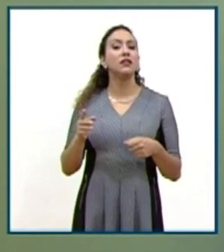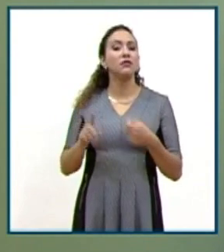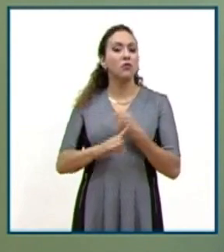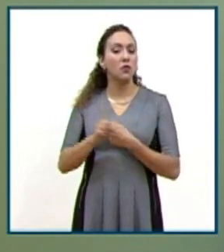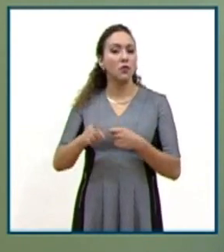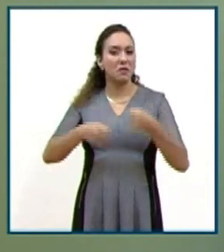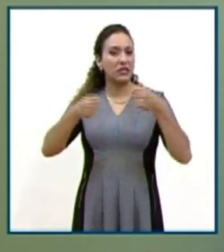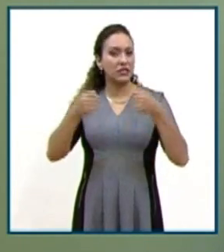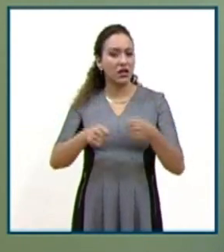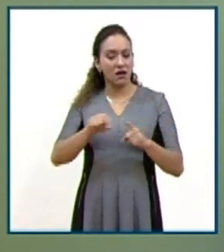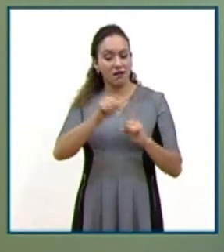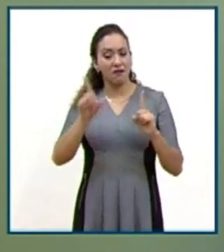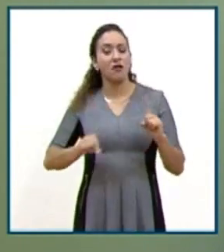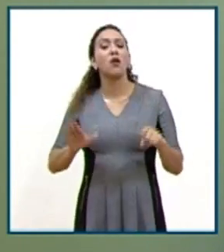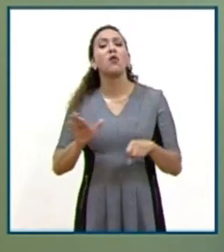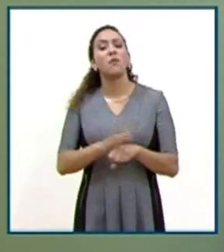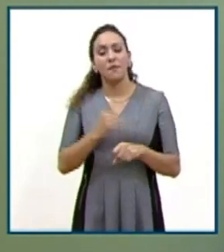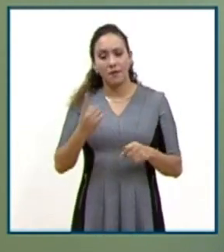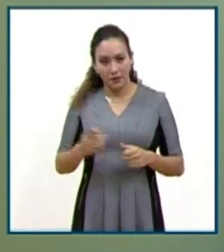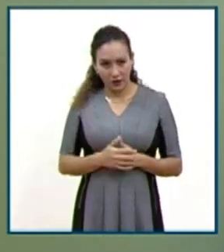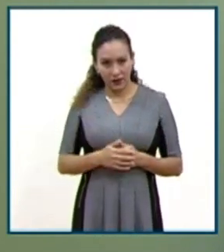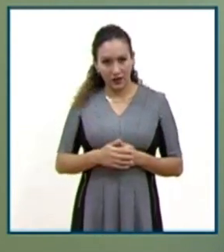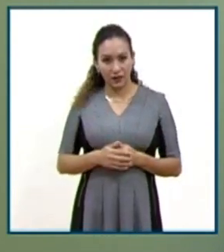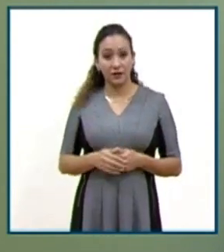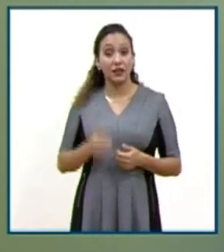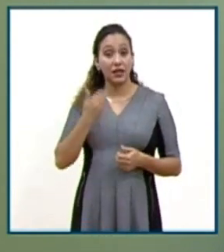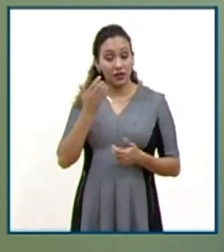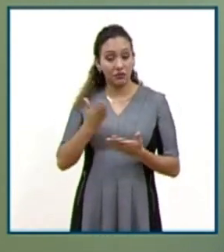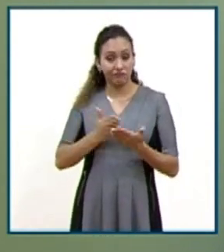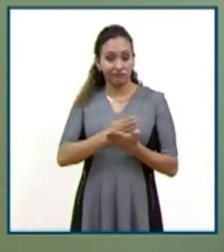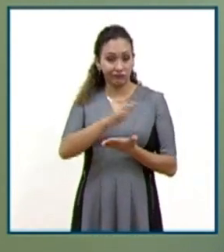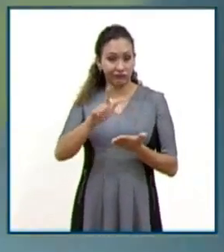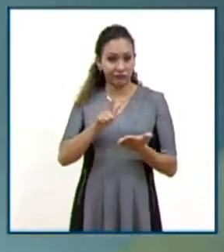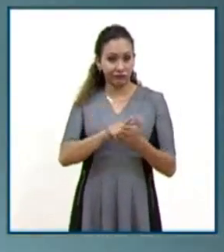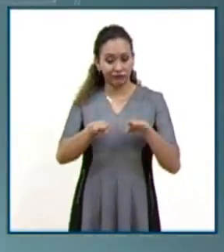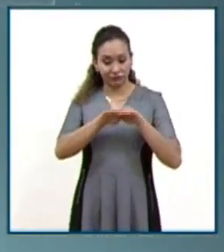de seguridad, procuración e impartición de justicia.